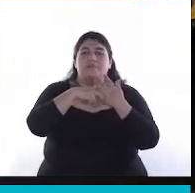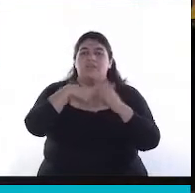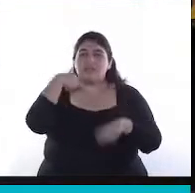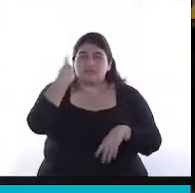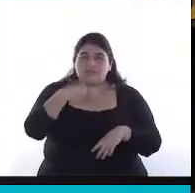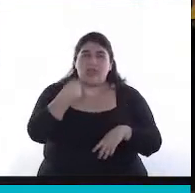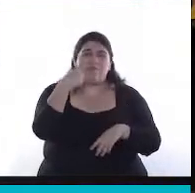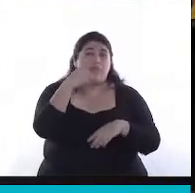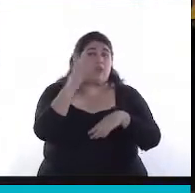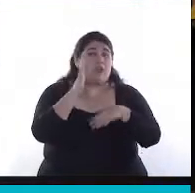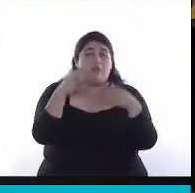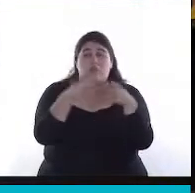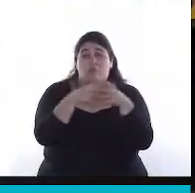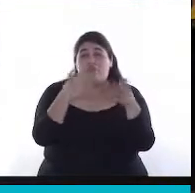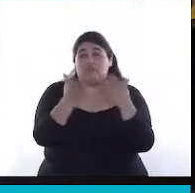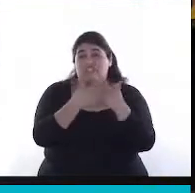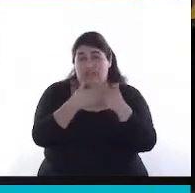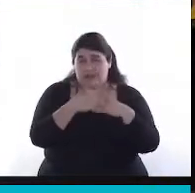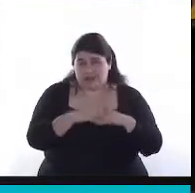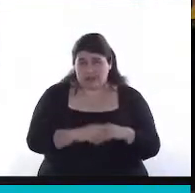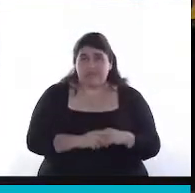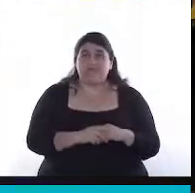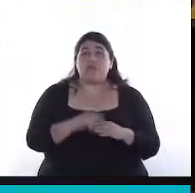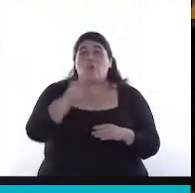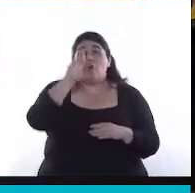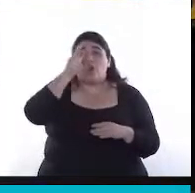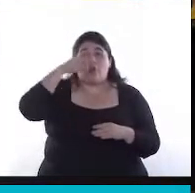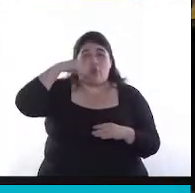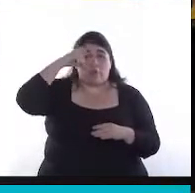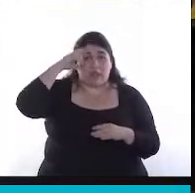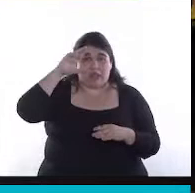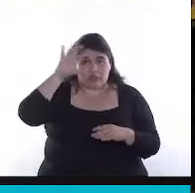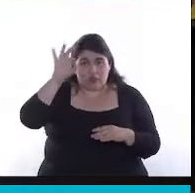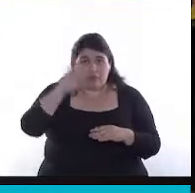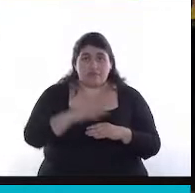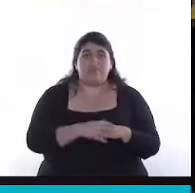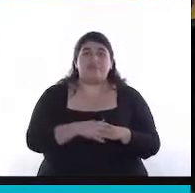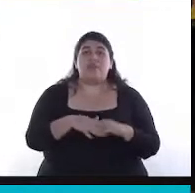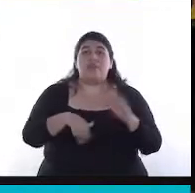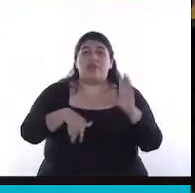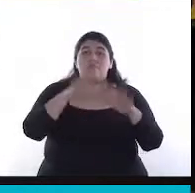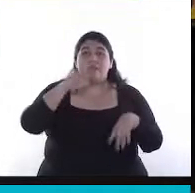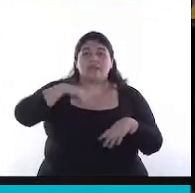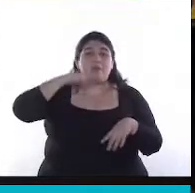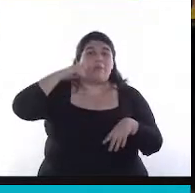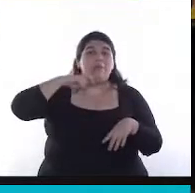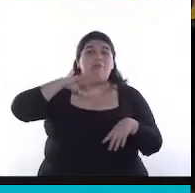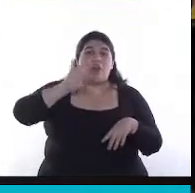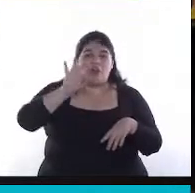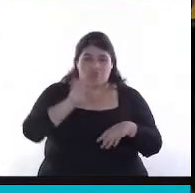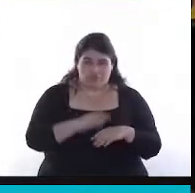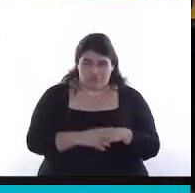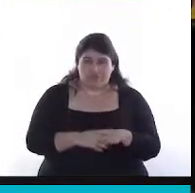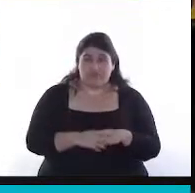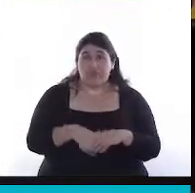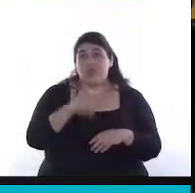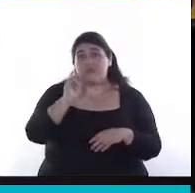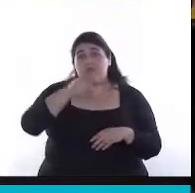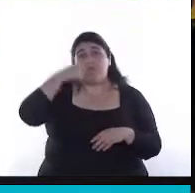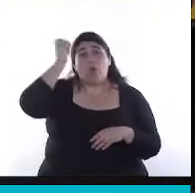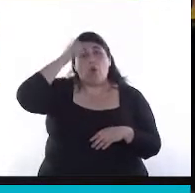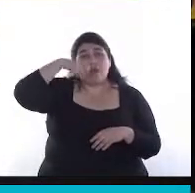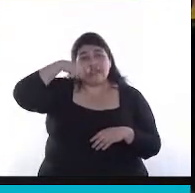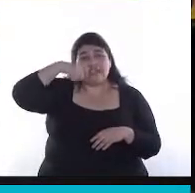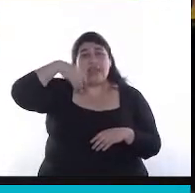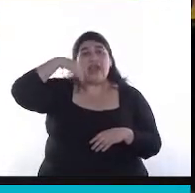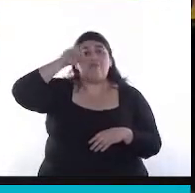izquierda este marcelo romero la arrolladora carolina píparo y la cuesta mar que es la que salía en los